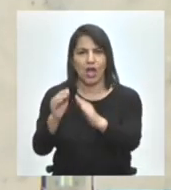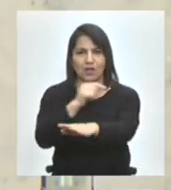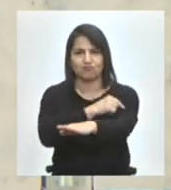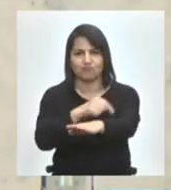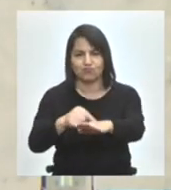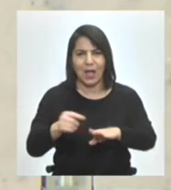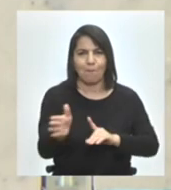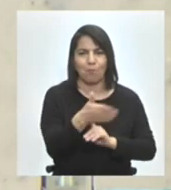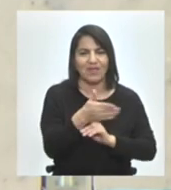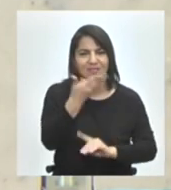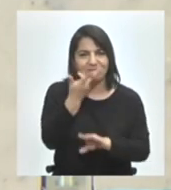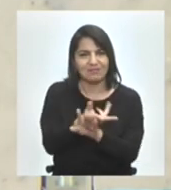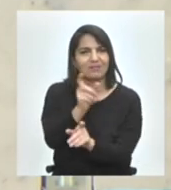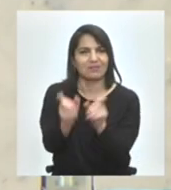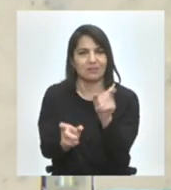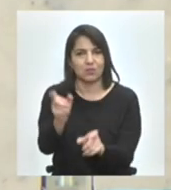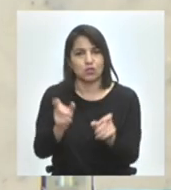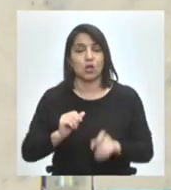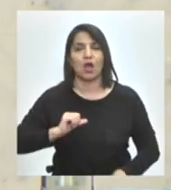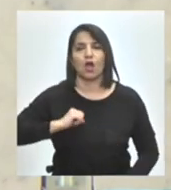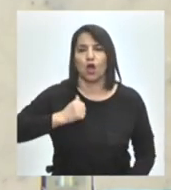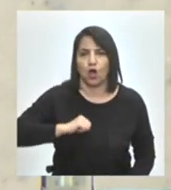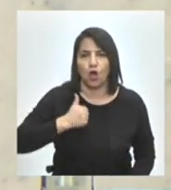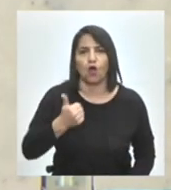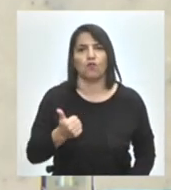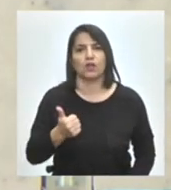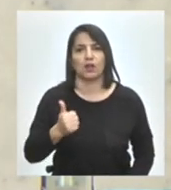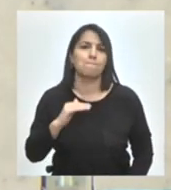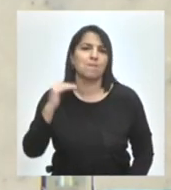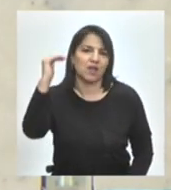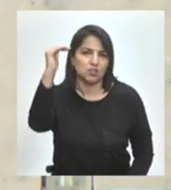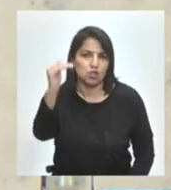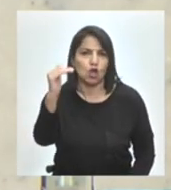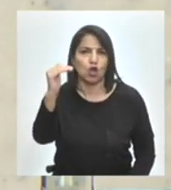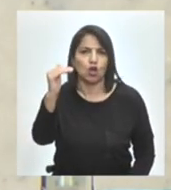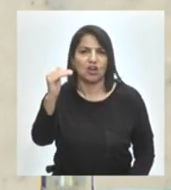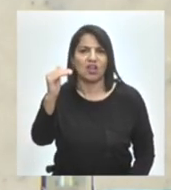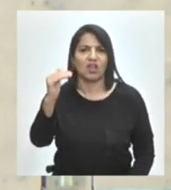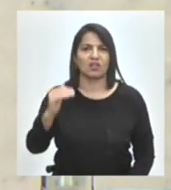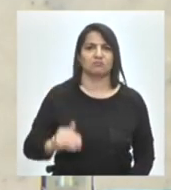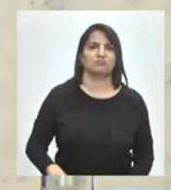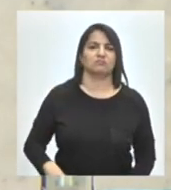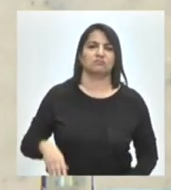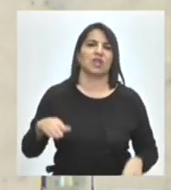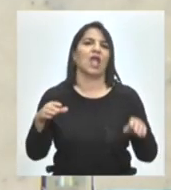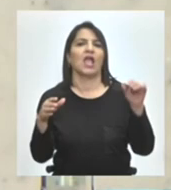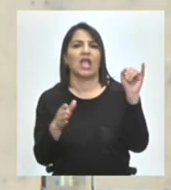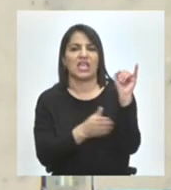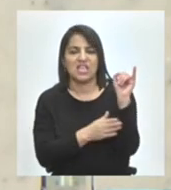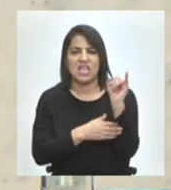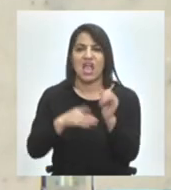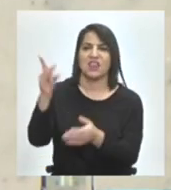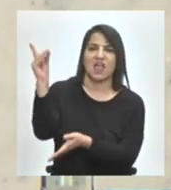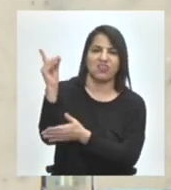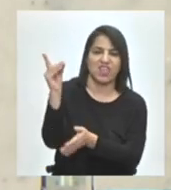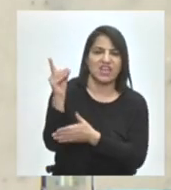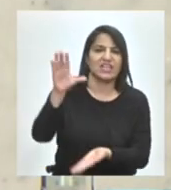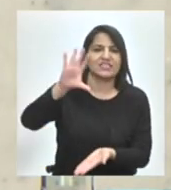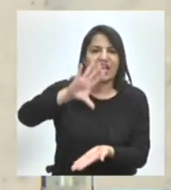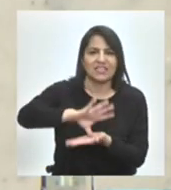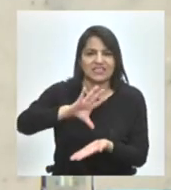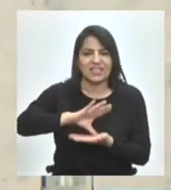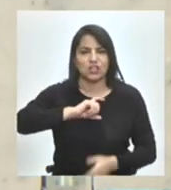hay personas más jóvenes, más mayores, de izquierda, de centro, de derecha, de gobierno,